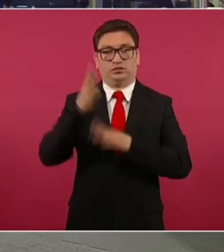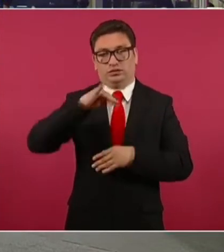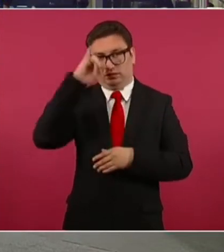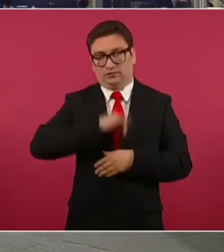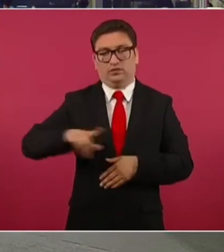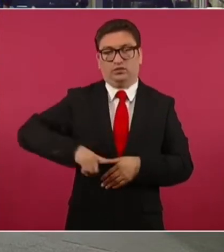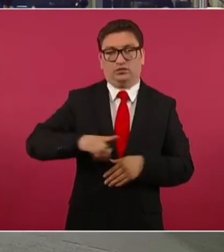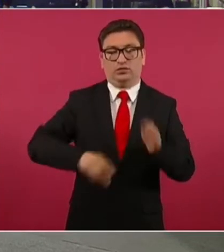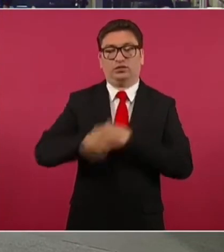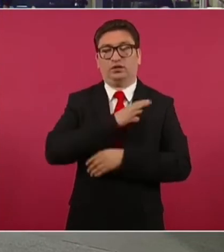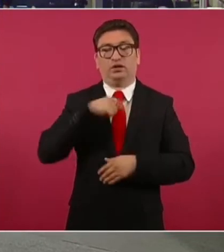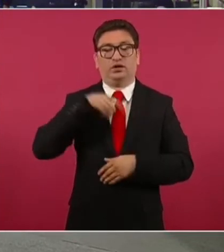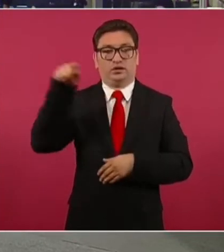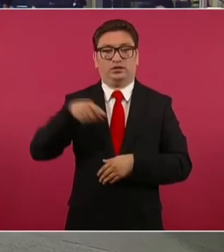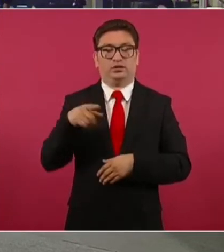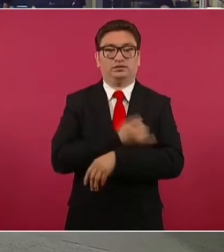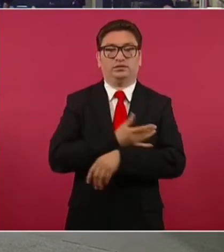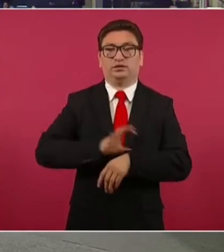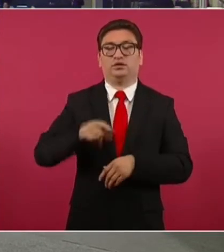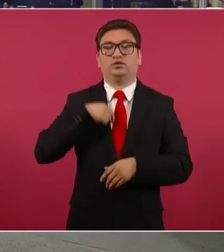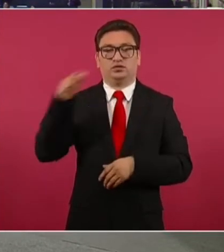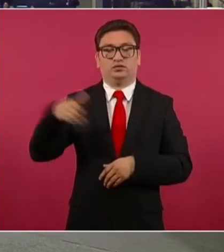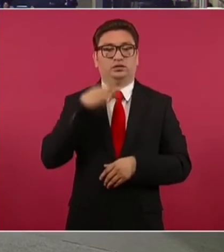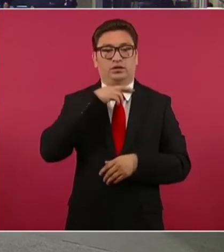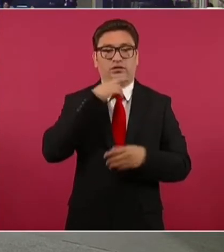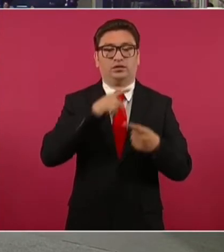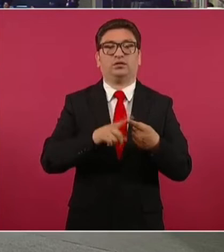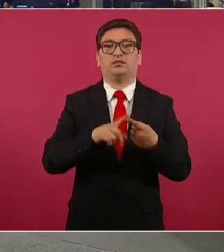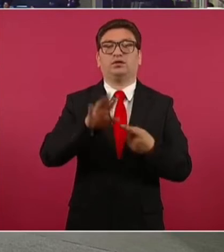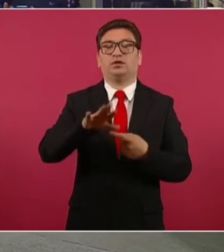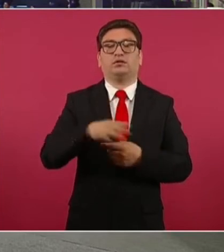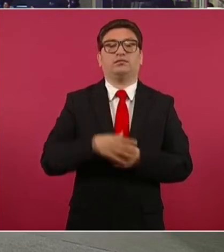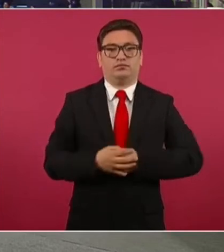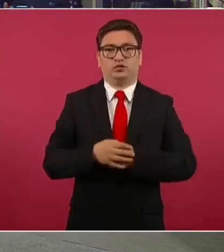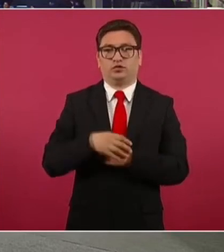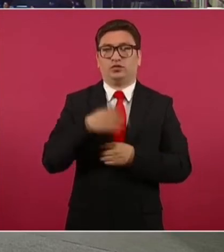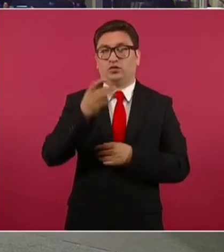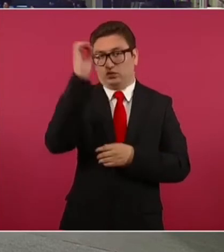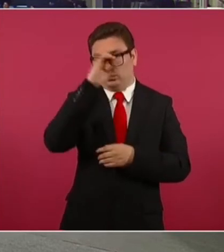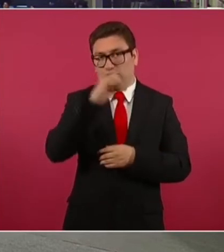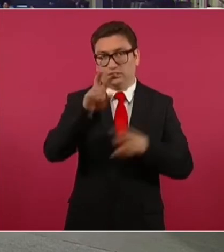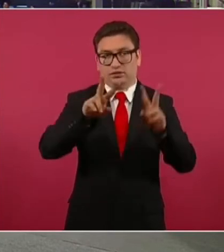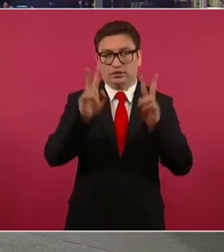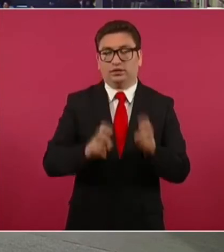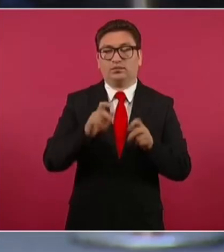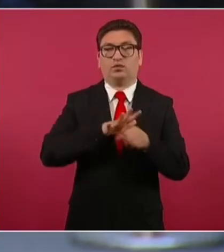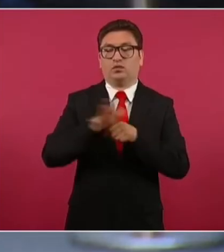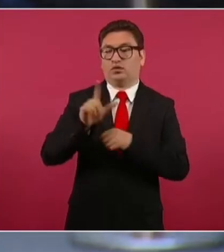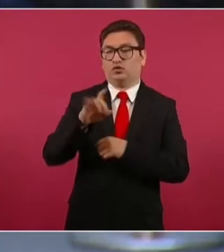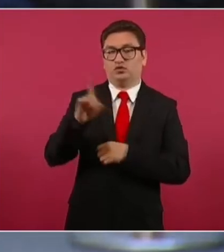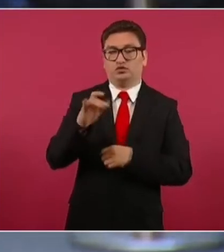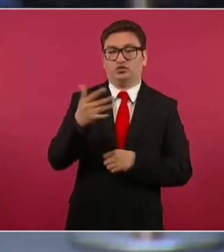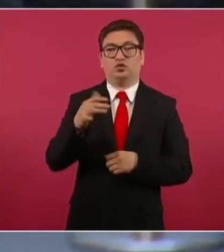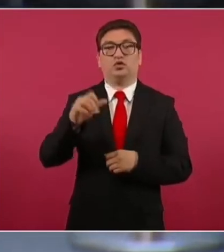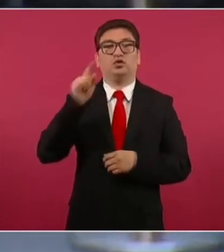gobierno. Tengo evento con la jefa de gobierno en Iztacalco. Rápidamente, si nos puede dar su opinión sobre el tema del caso Lozoya. Ayer